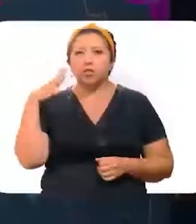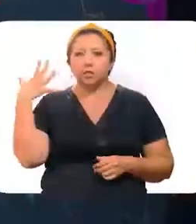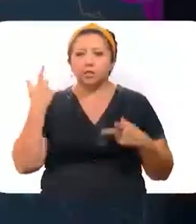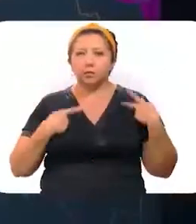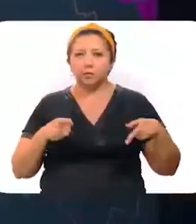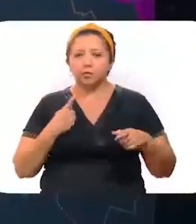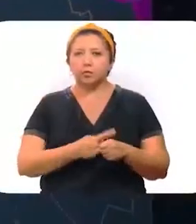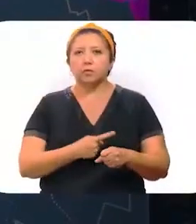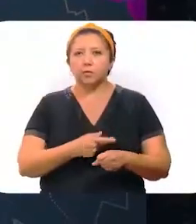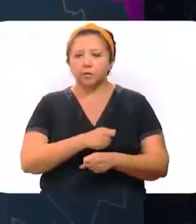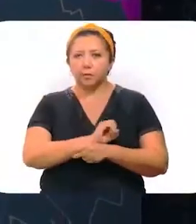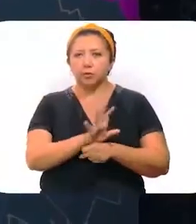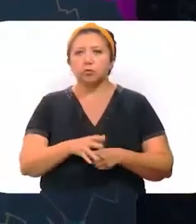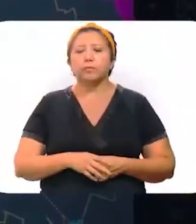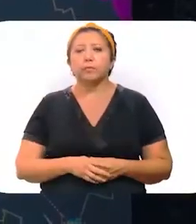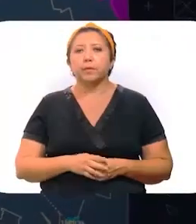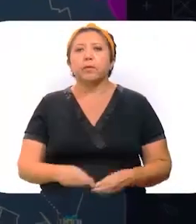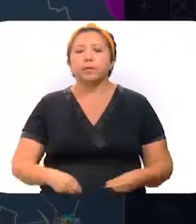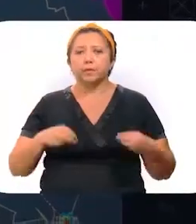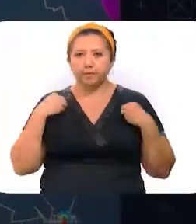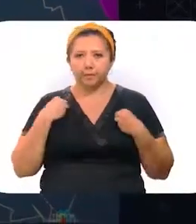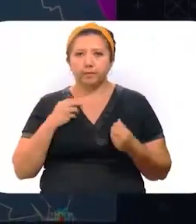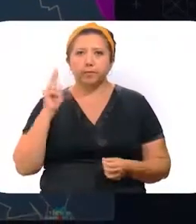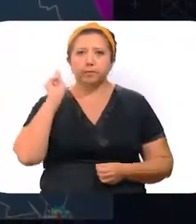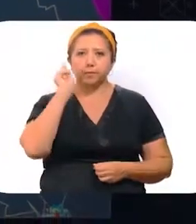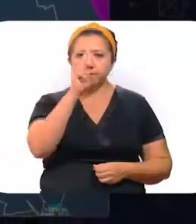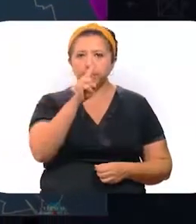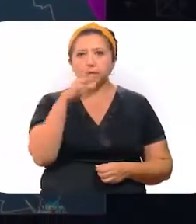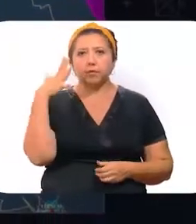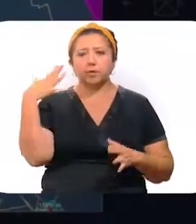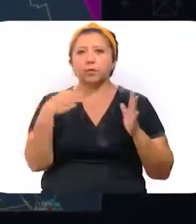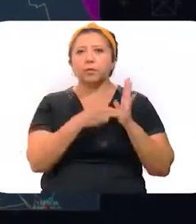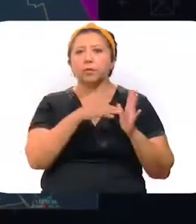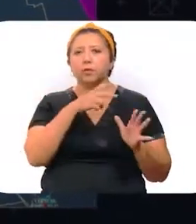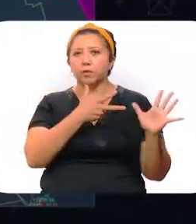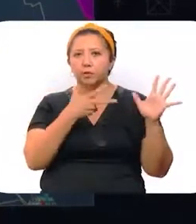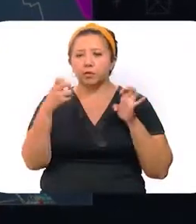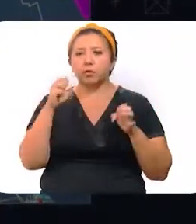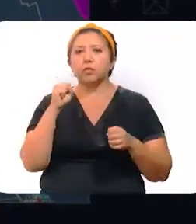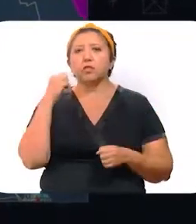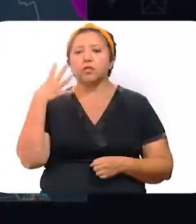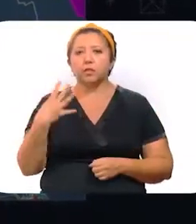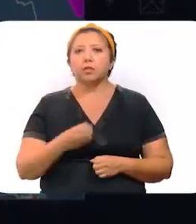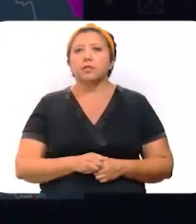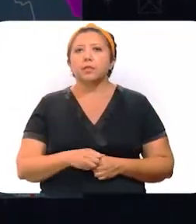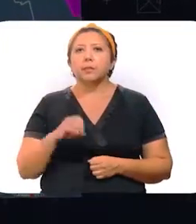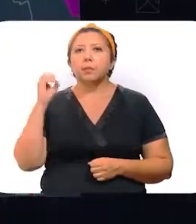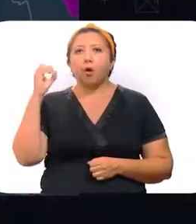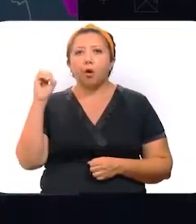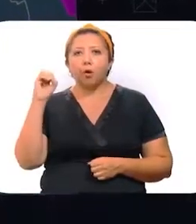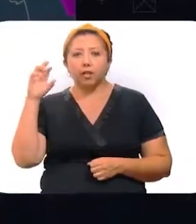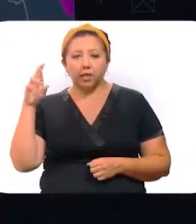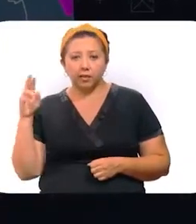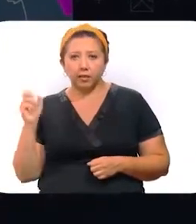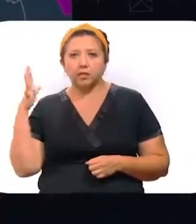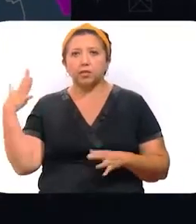20.475 personas contagiadas de coronavirus que viven en la zona norte 5.864, en la zona